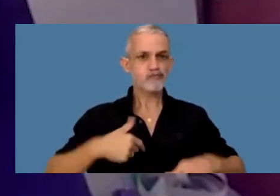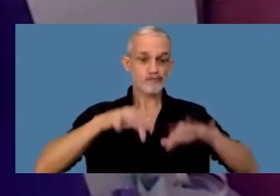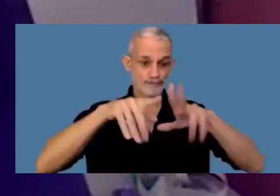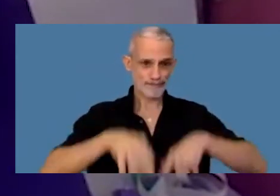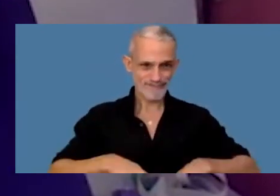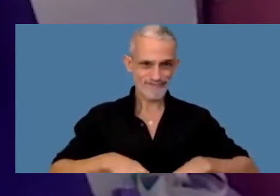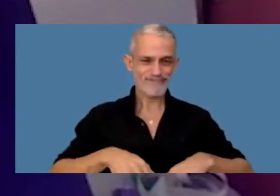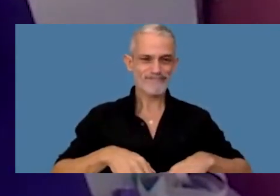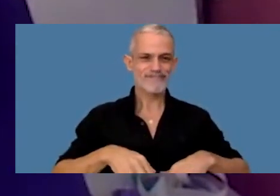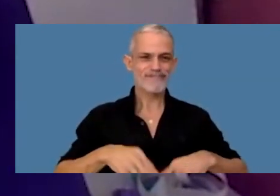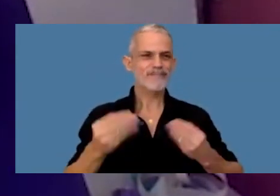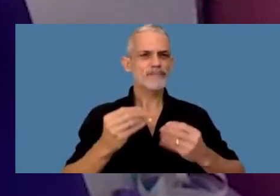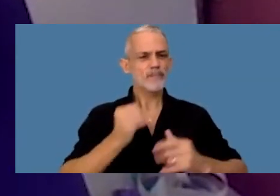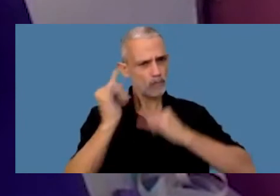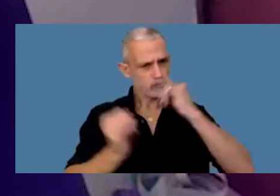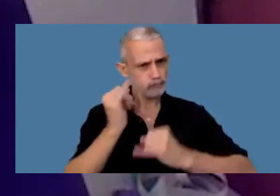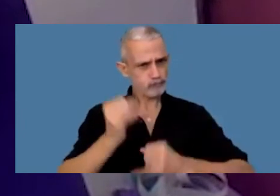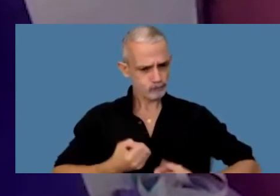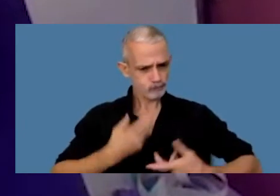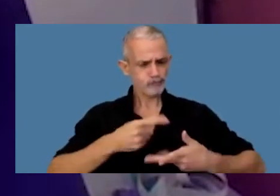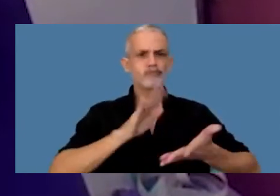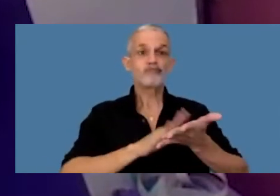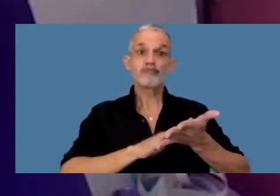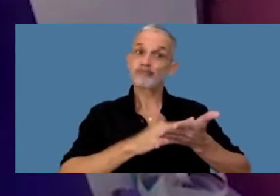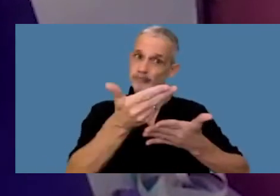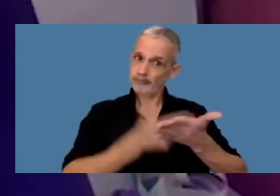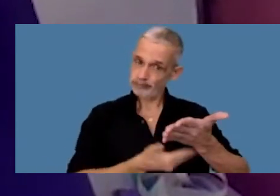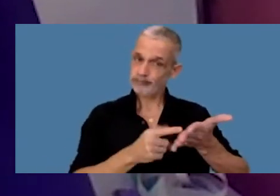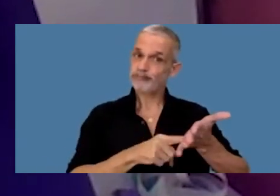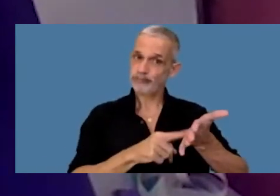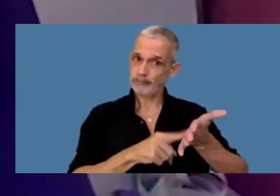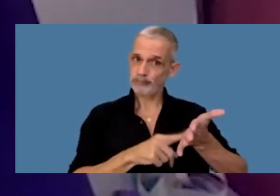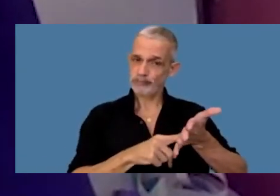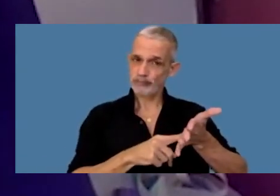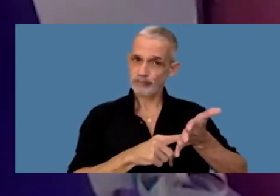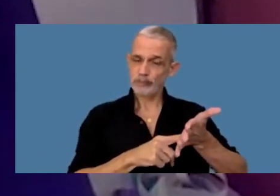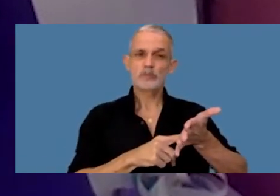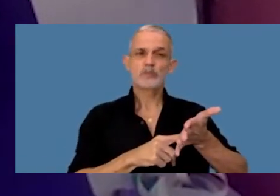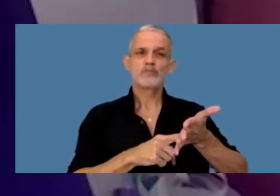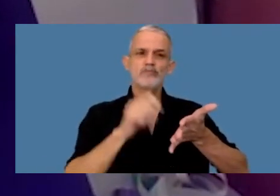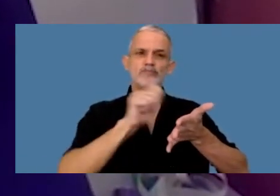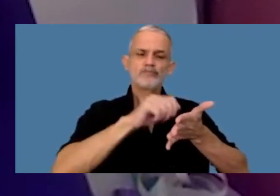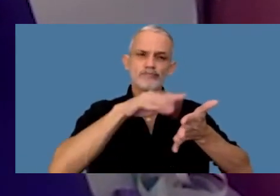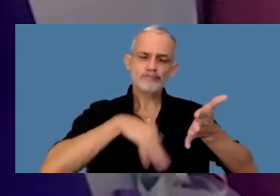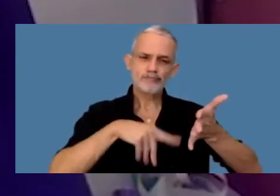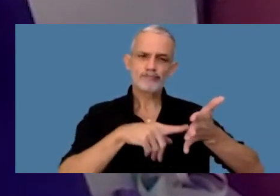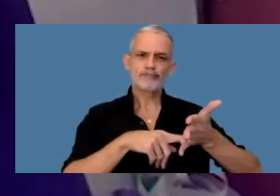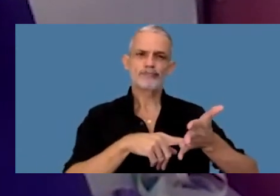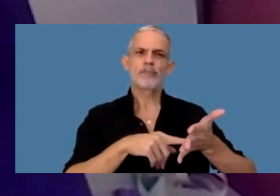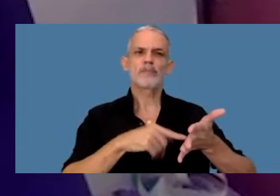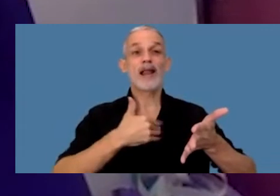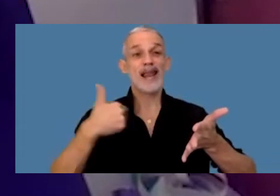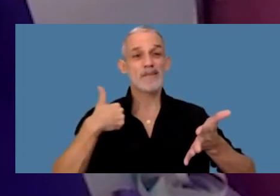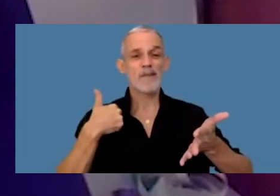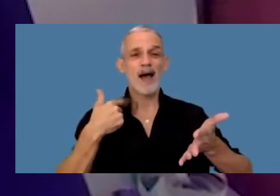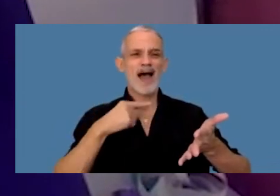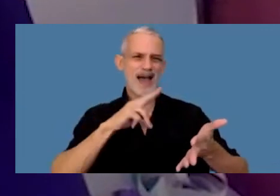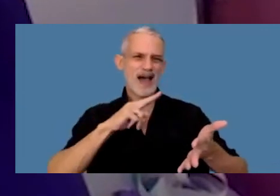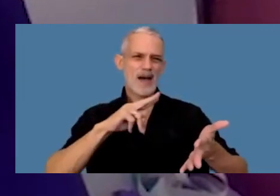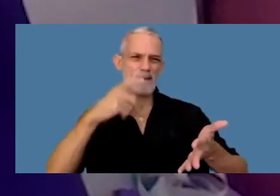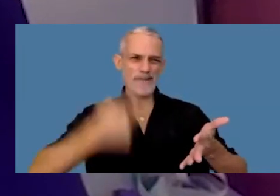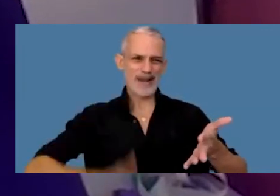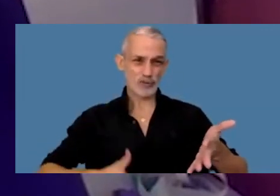y se respete un poco más la norma, ¿no? la ley, y el trato hacia el paciente.